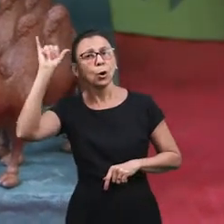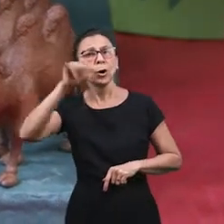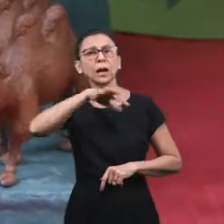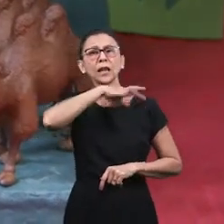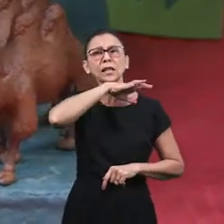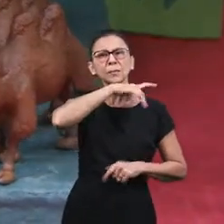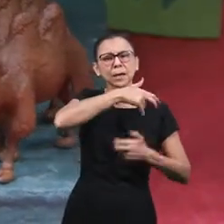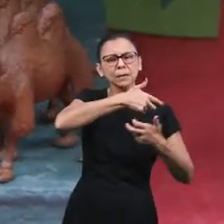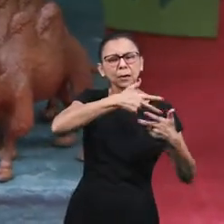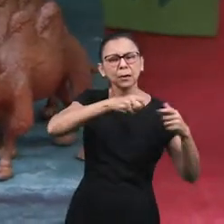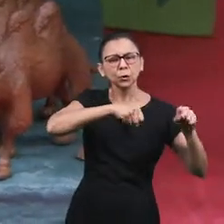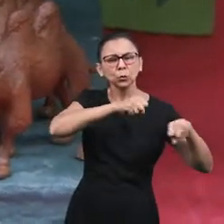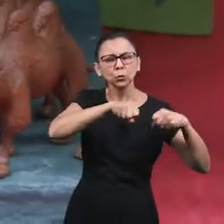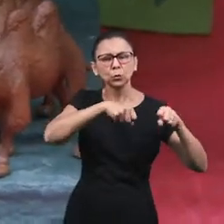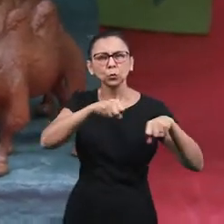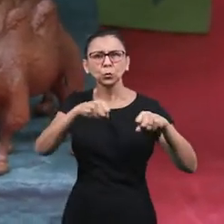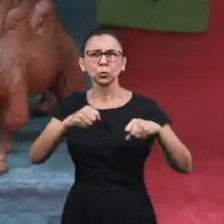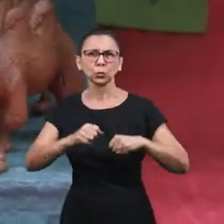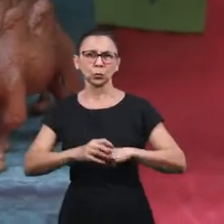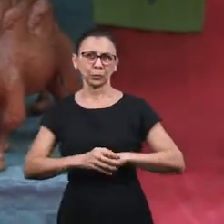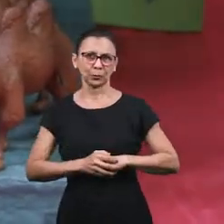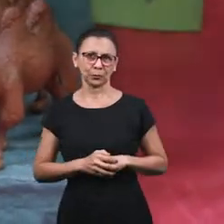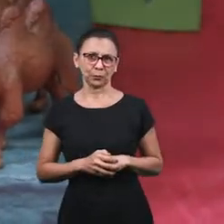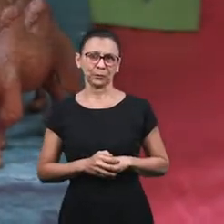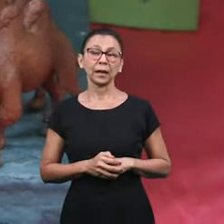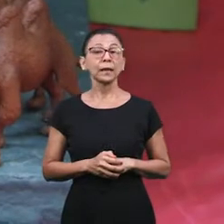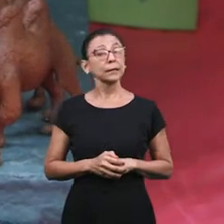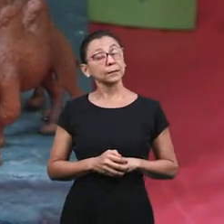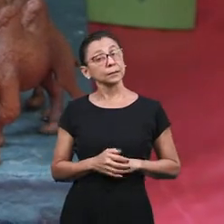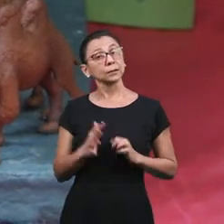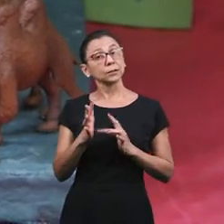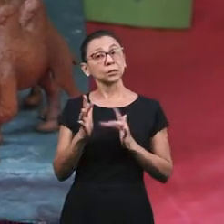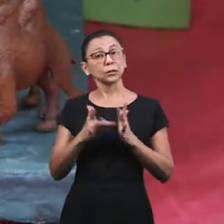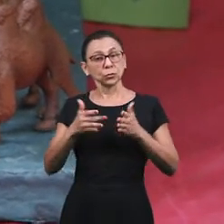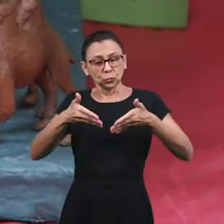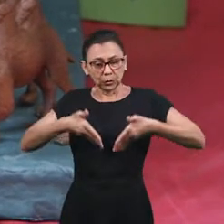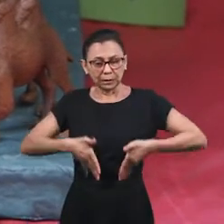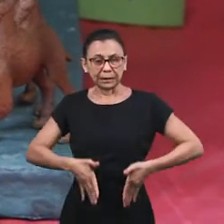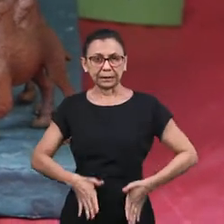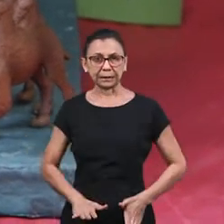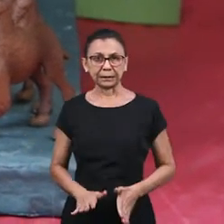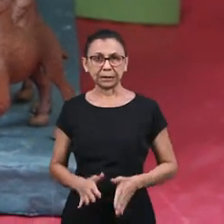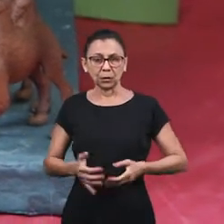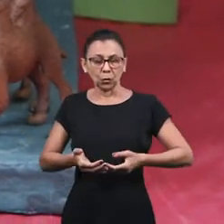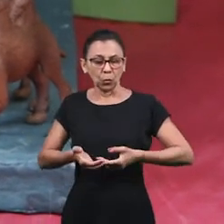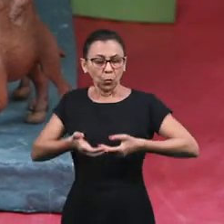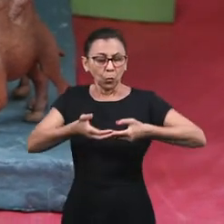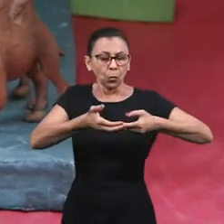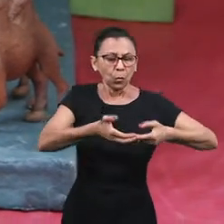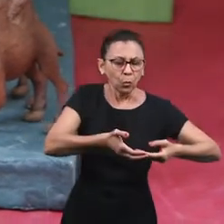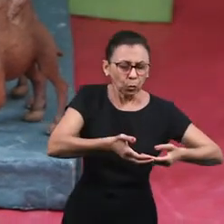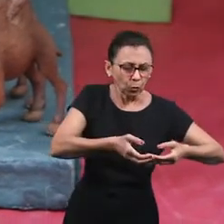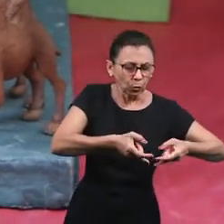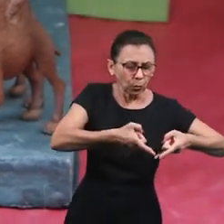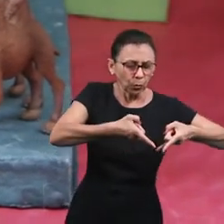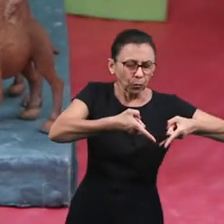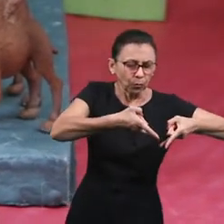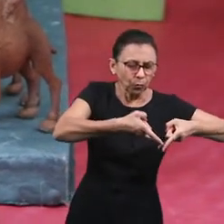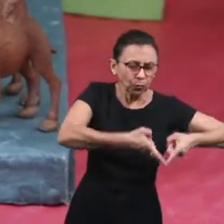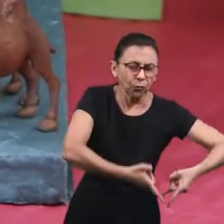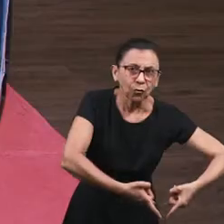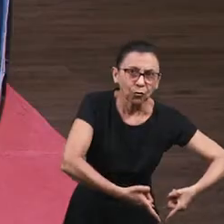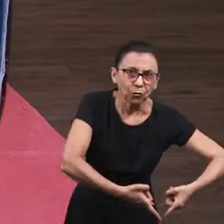cuando nació, fue colocado en un pesebre, un lugar donde los animales comen.